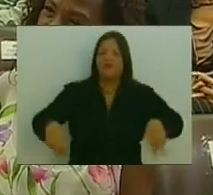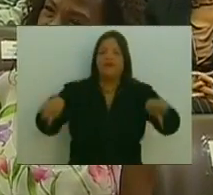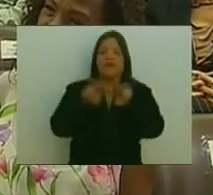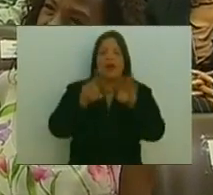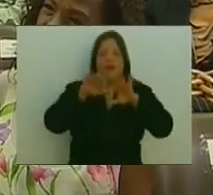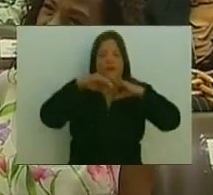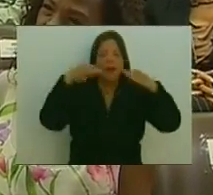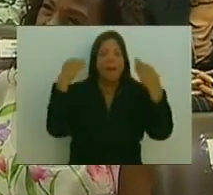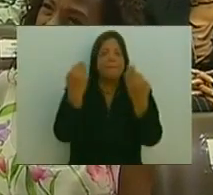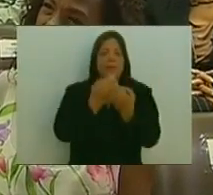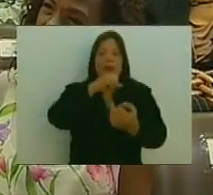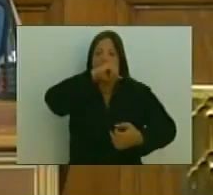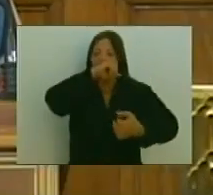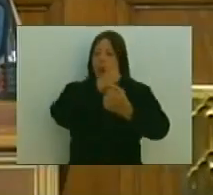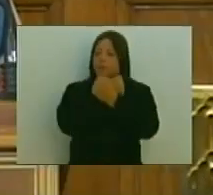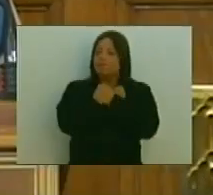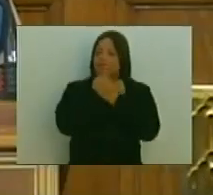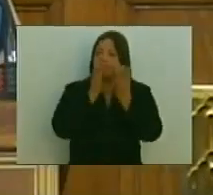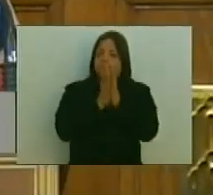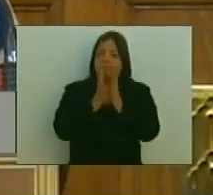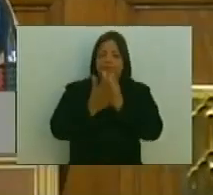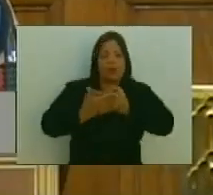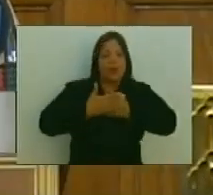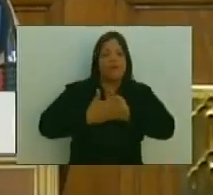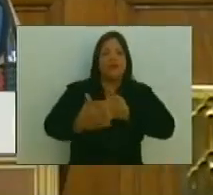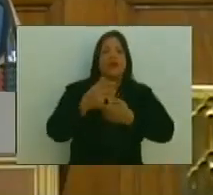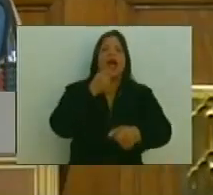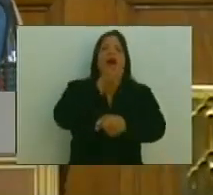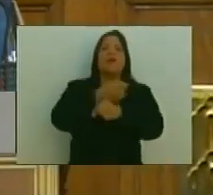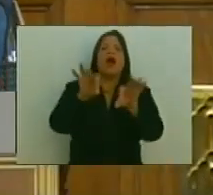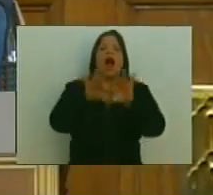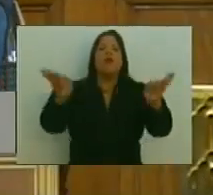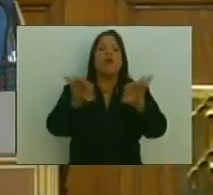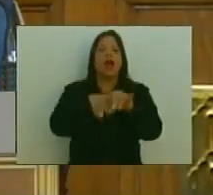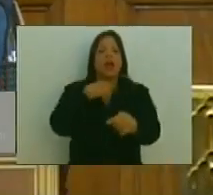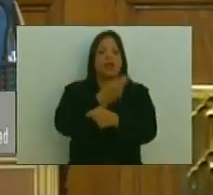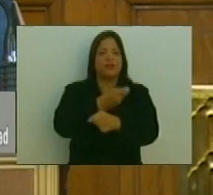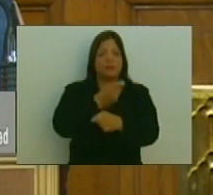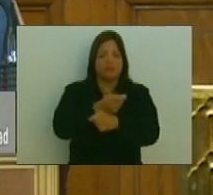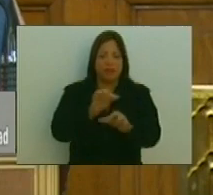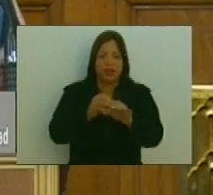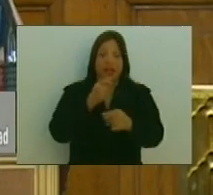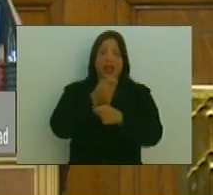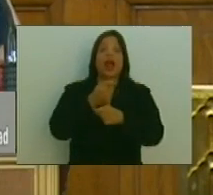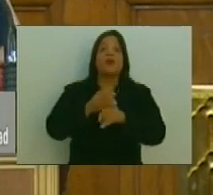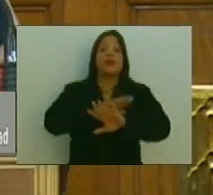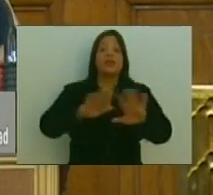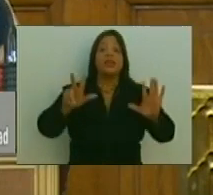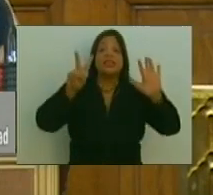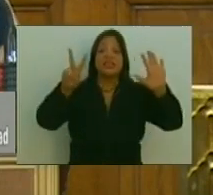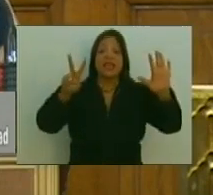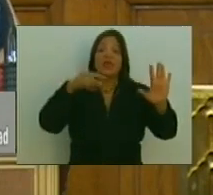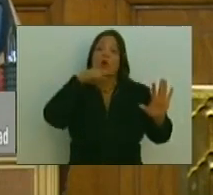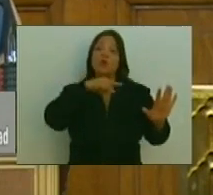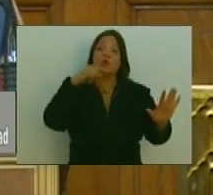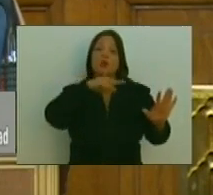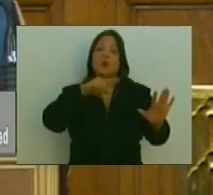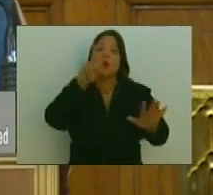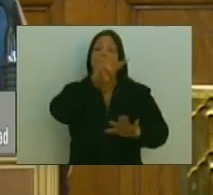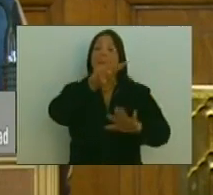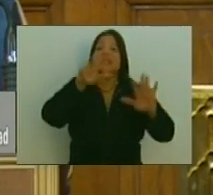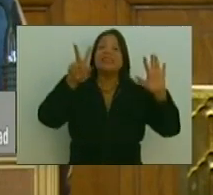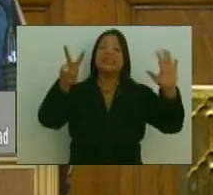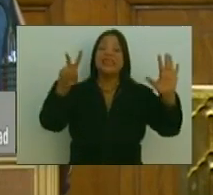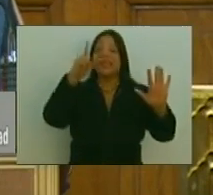núcleo familiar que me hizo echar adelante, me gradué de abogado de la República Bolivariana de Venezuela. Y el 7 de octubre voy a cumplir